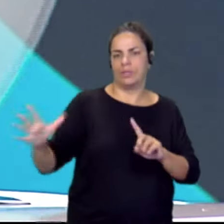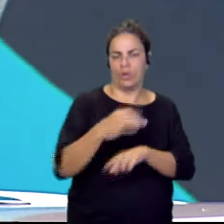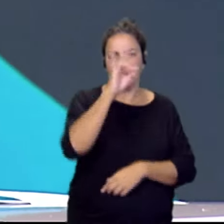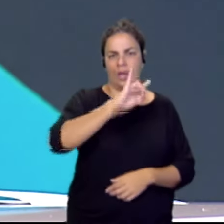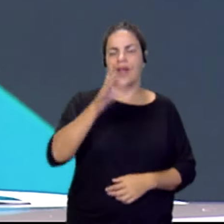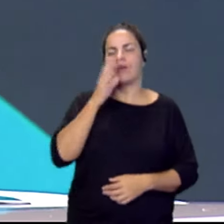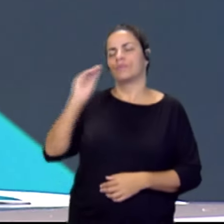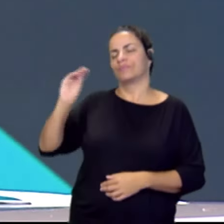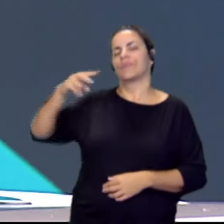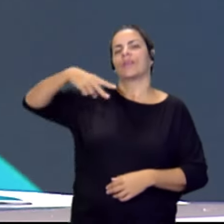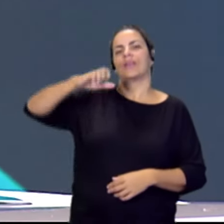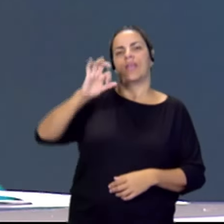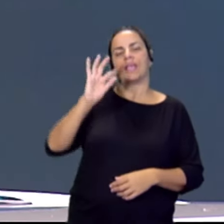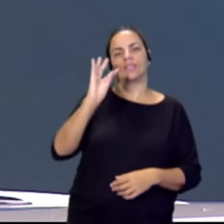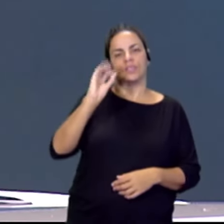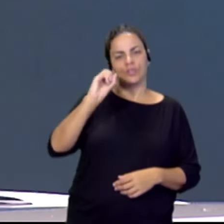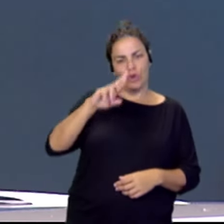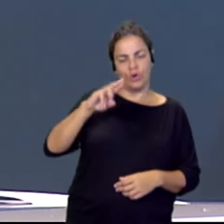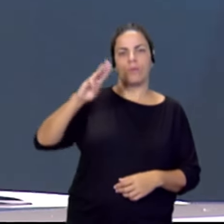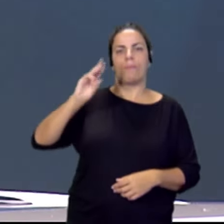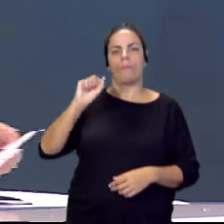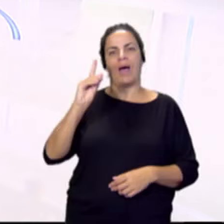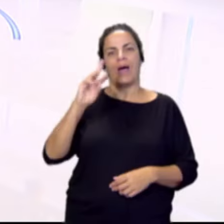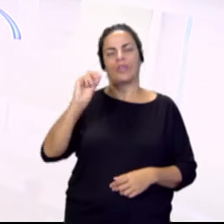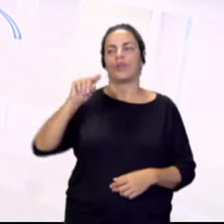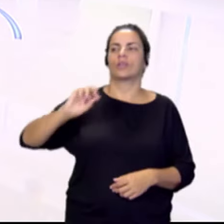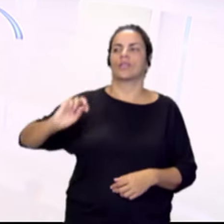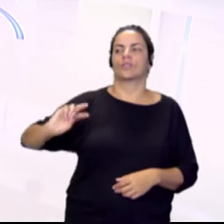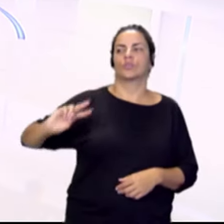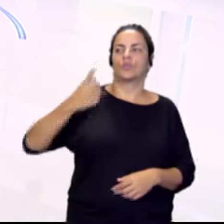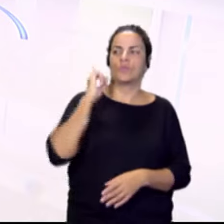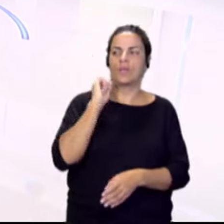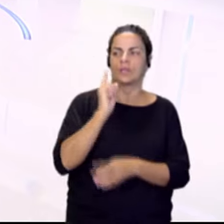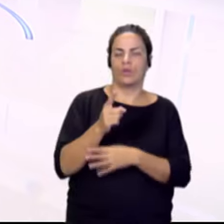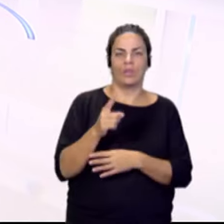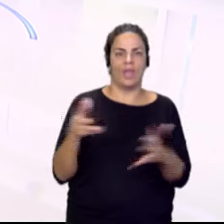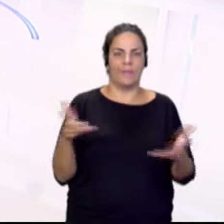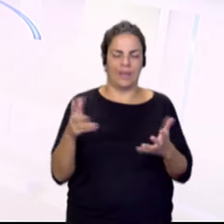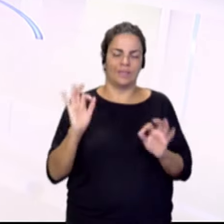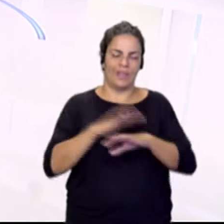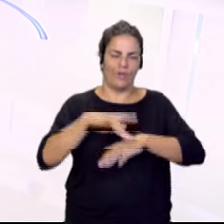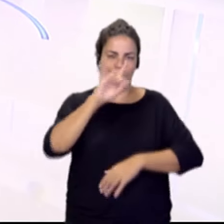subdirector de Protección Civil y Emergencias del Gobierno de Canarias. ¿Qué tal? Muy buenos días.